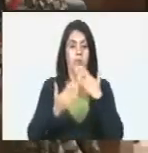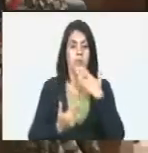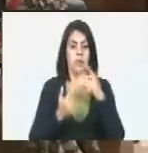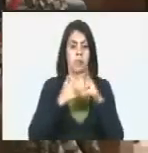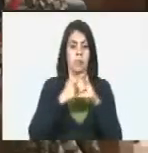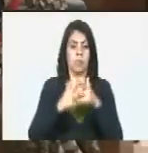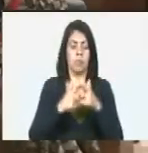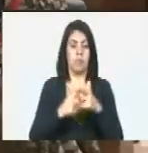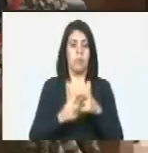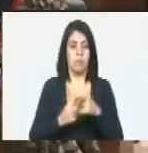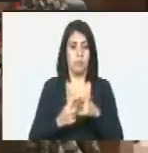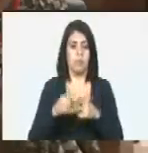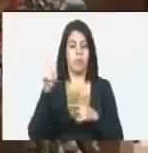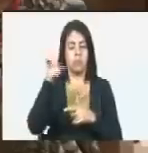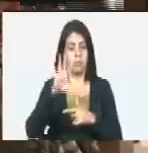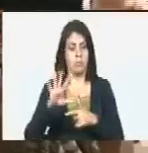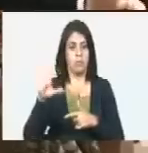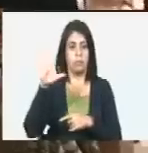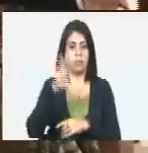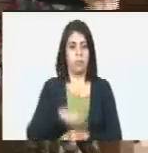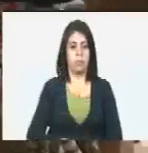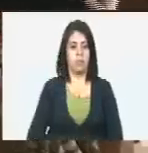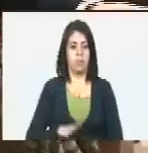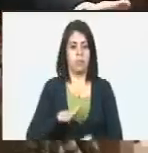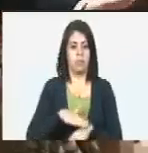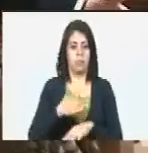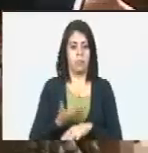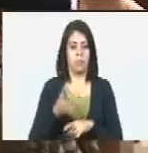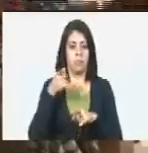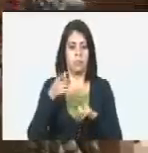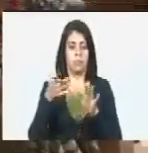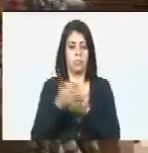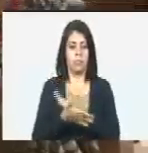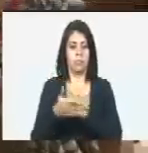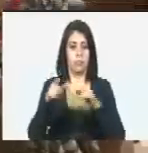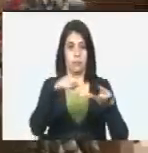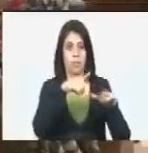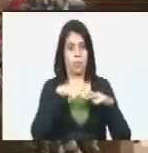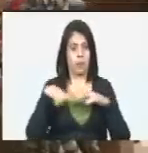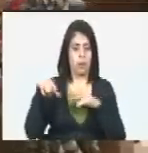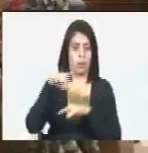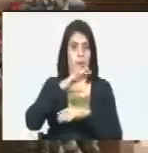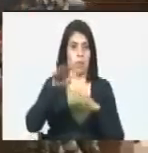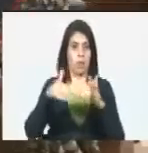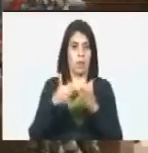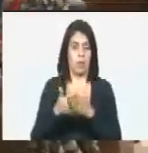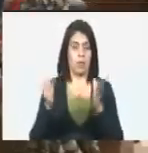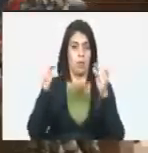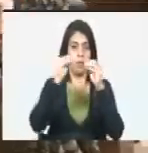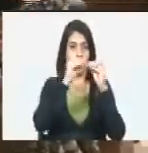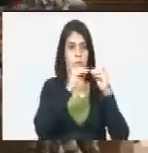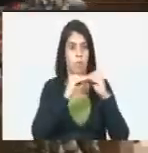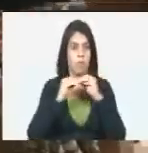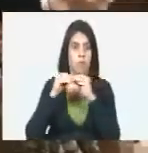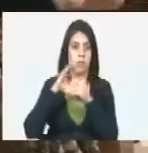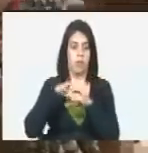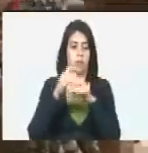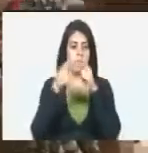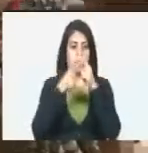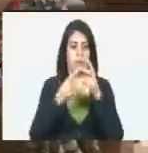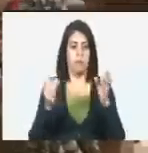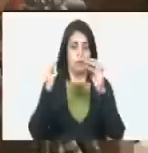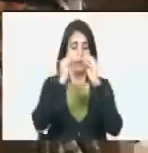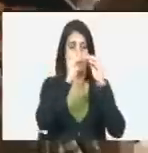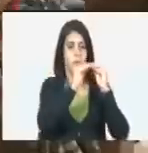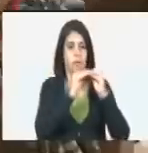juris es Venezuela, porque eso eran territorios, después de los tratados de Vesfalia y otros tratados,